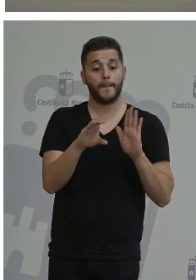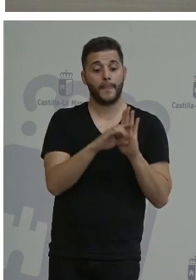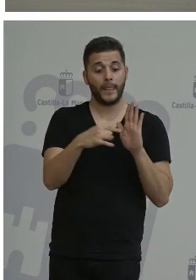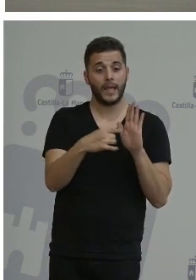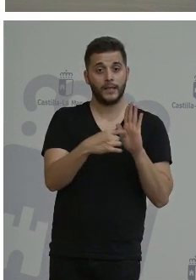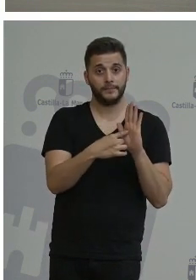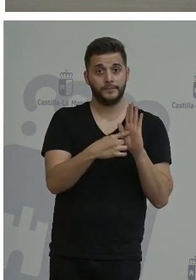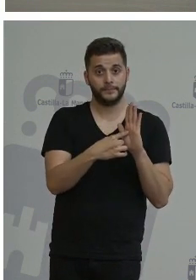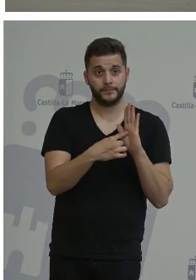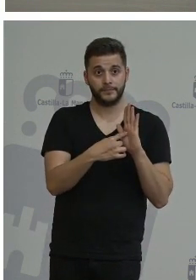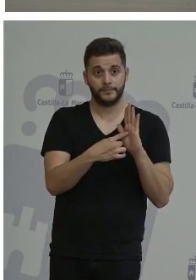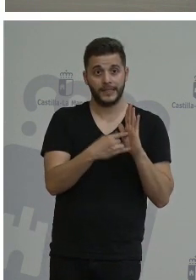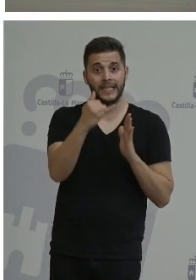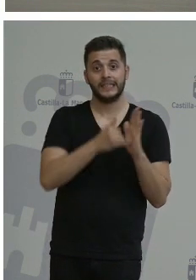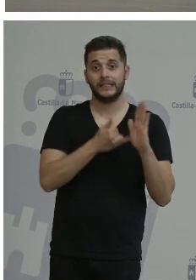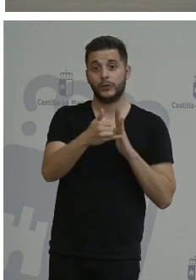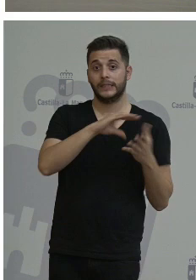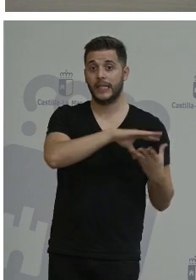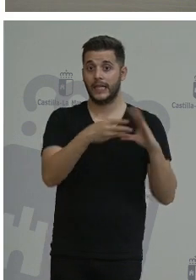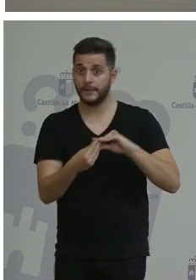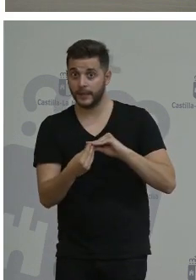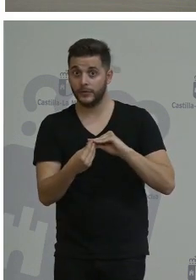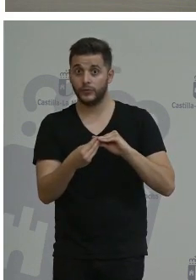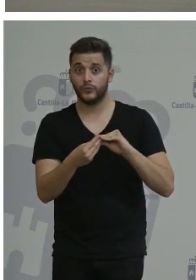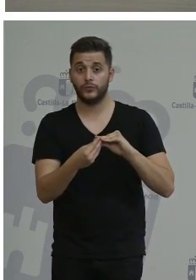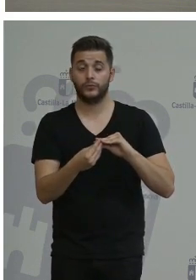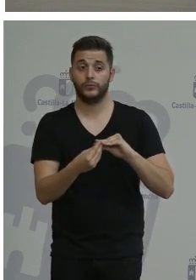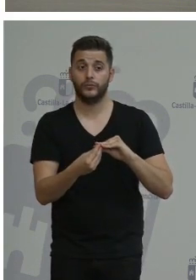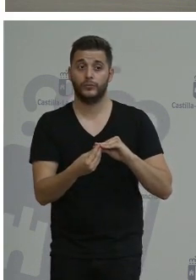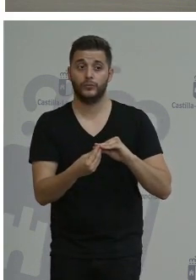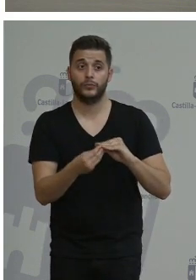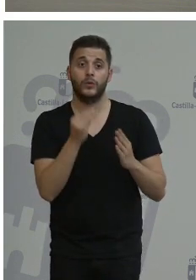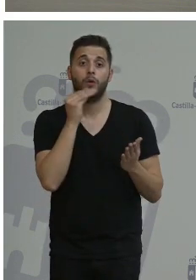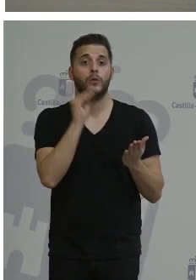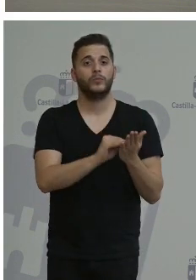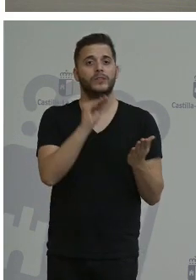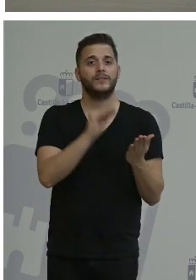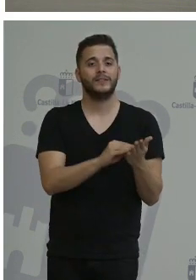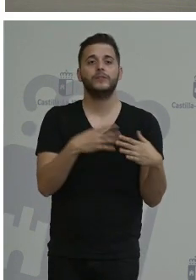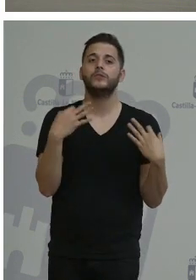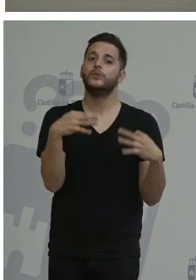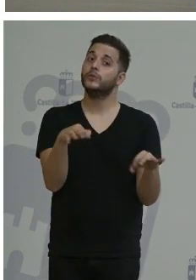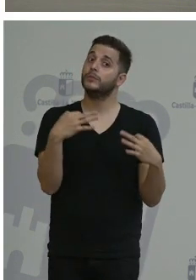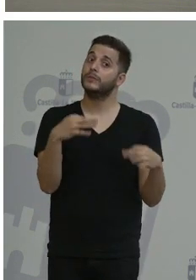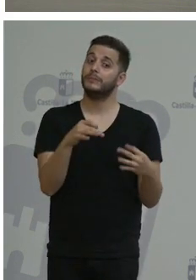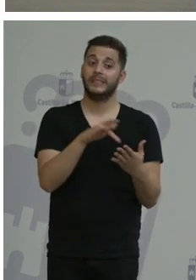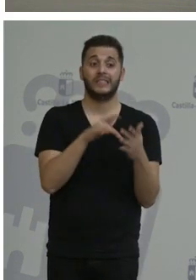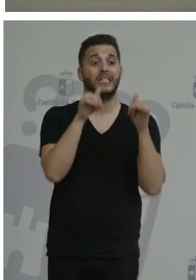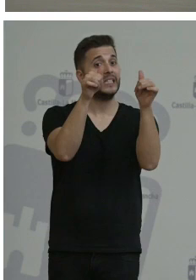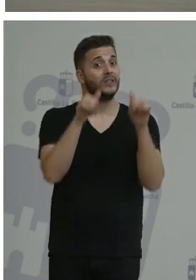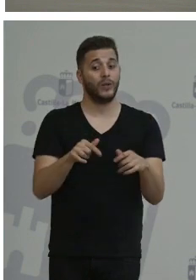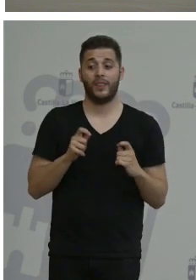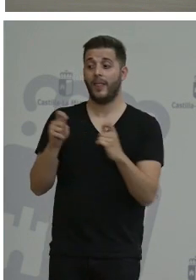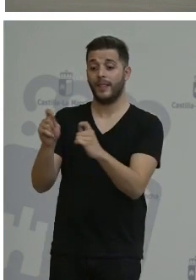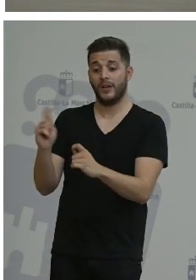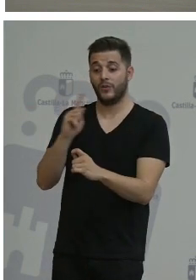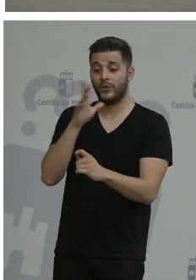curriculares no son, muchas veces, normalmente no tienen acceso a esa titulación por el hecho de que